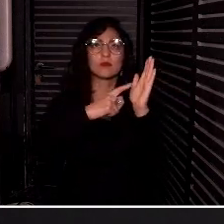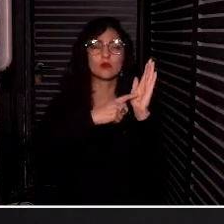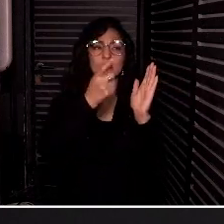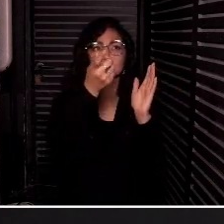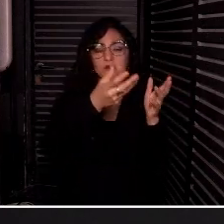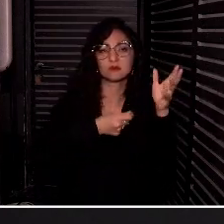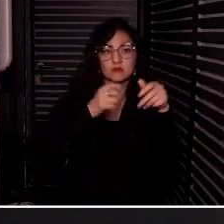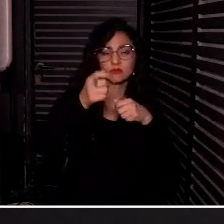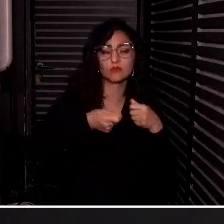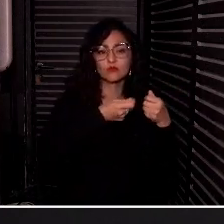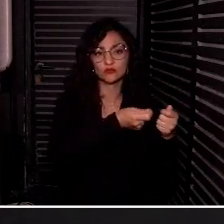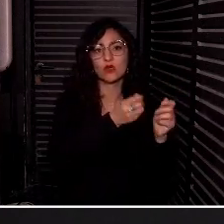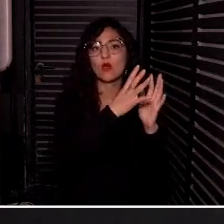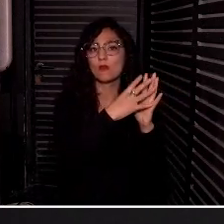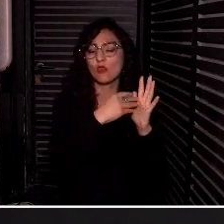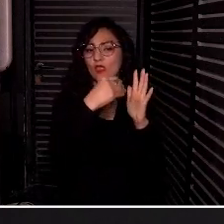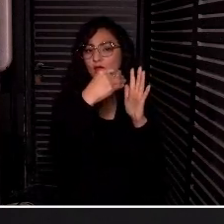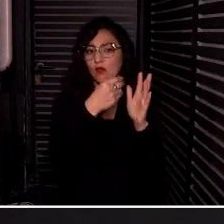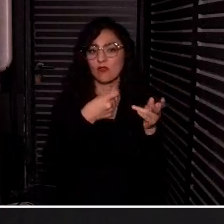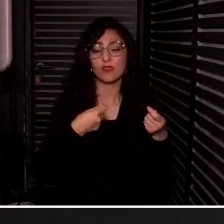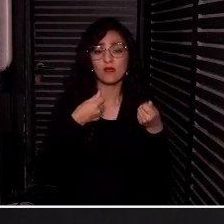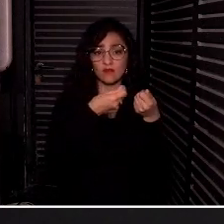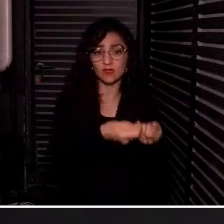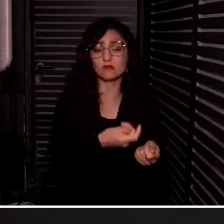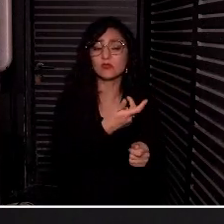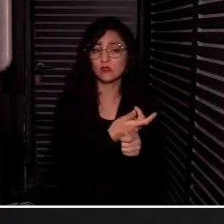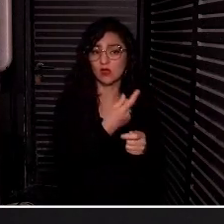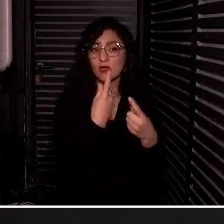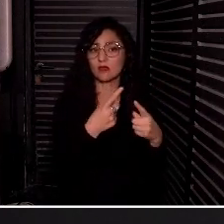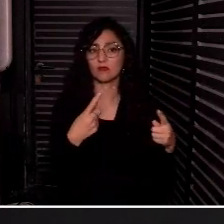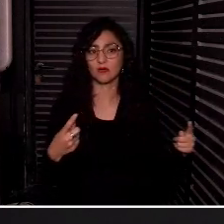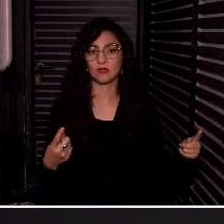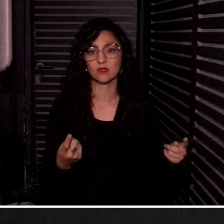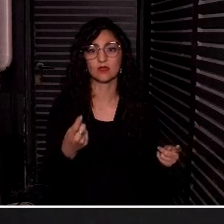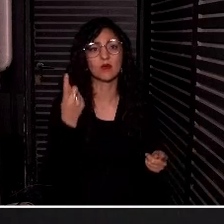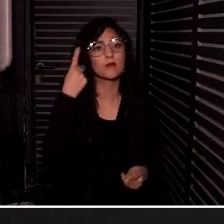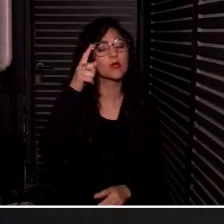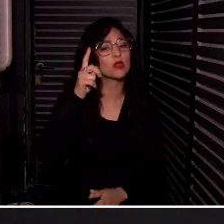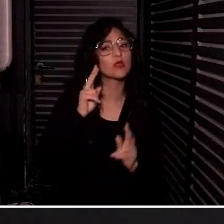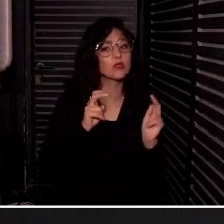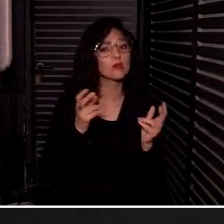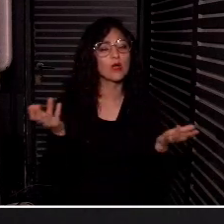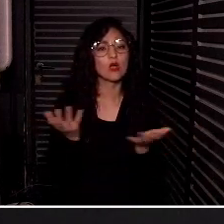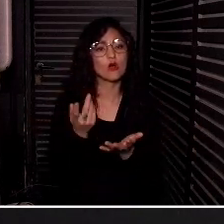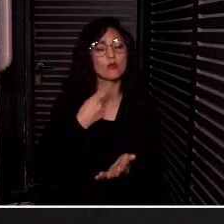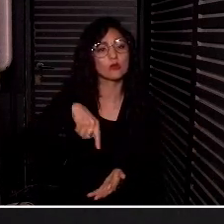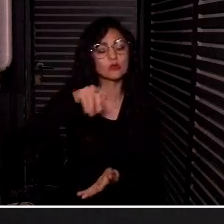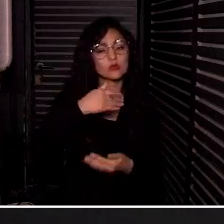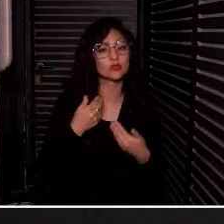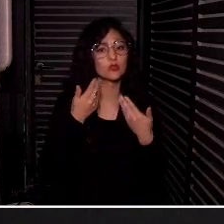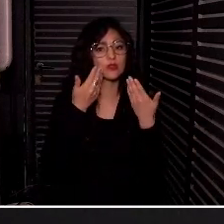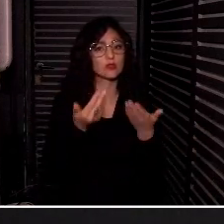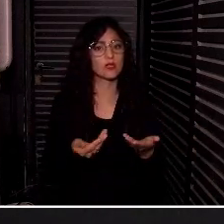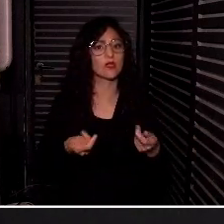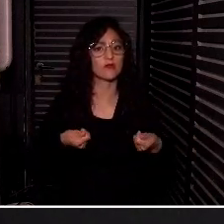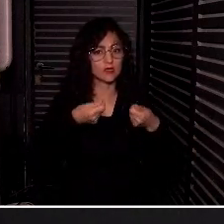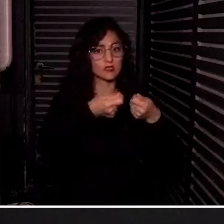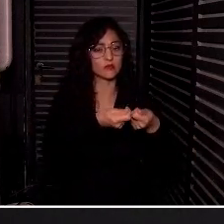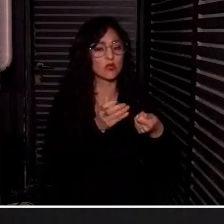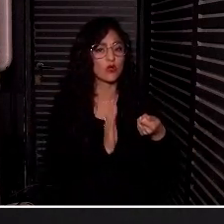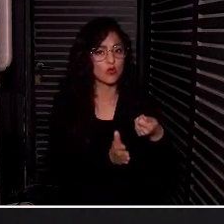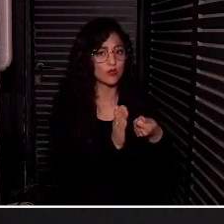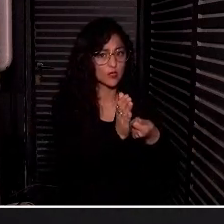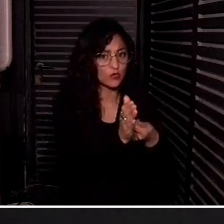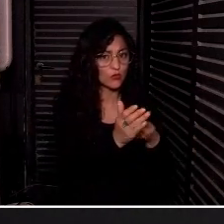de financiamiento pueden haber infinitos el tema es Cómo aseguramos que la televisión pública con ese tipo de financiamiento siga siendo una